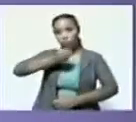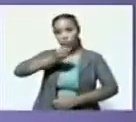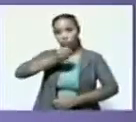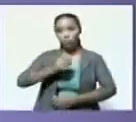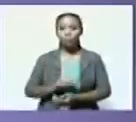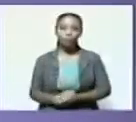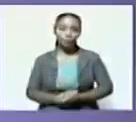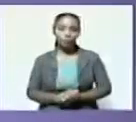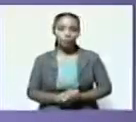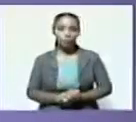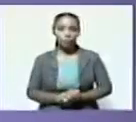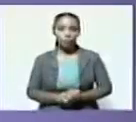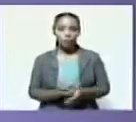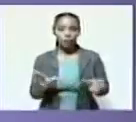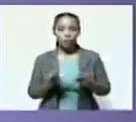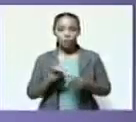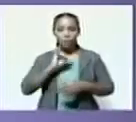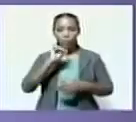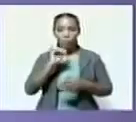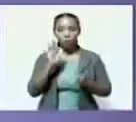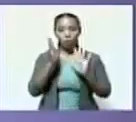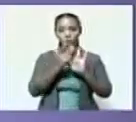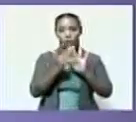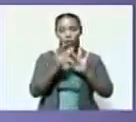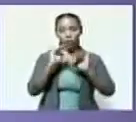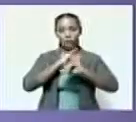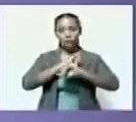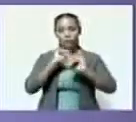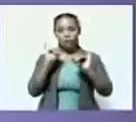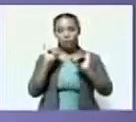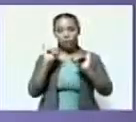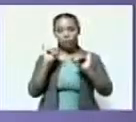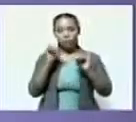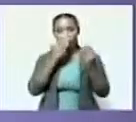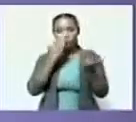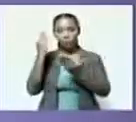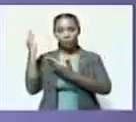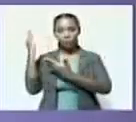ubicada en el Palacio de Miraflores, nosotros vamos a despedir este contacto. Adelante, Barry.